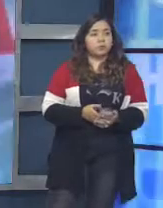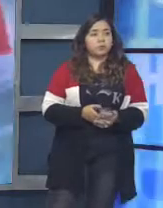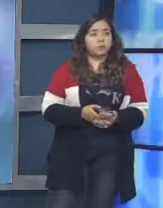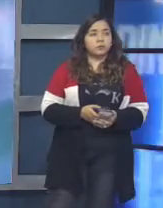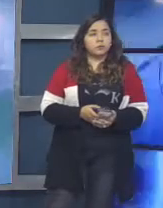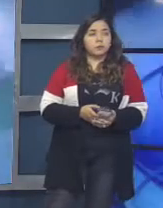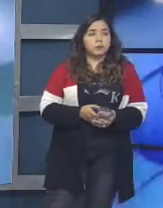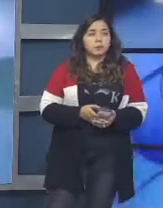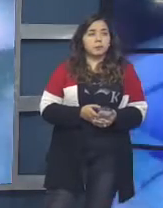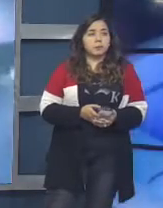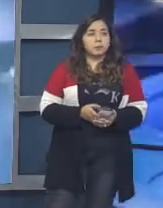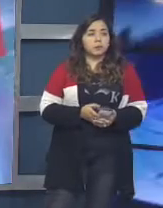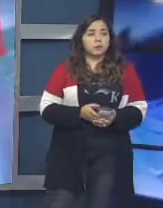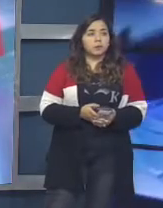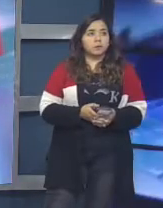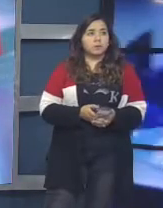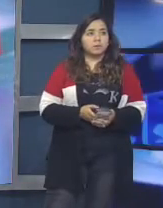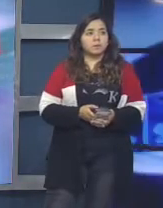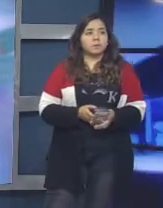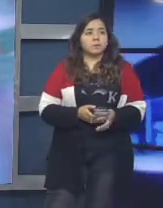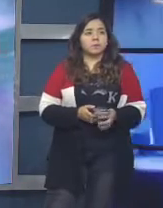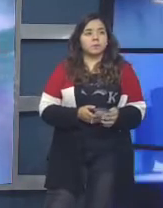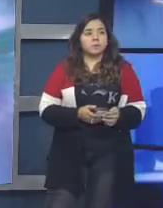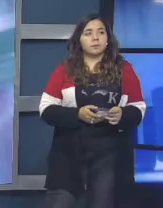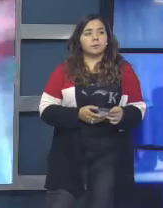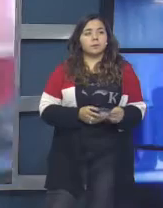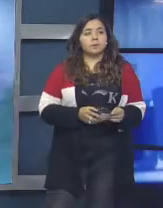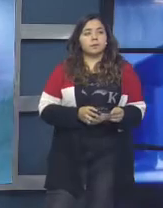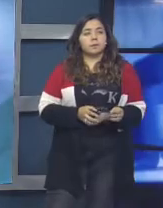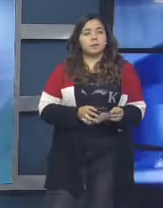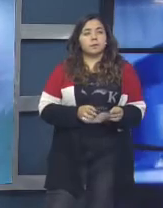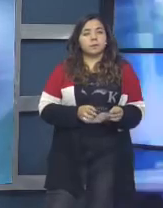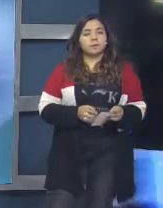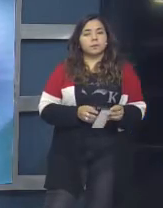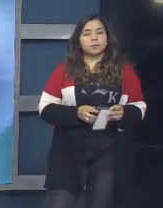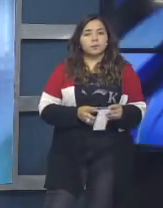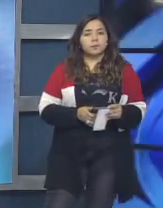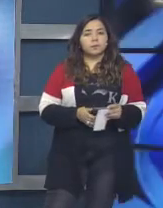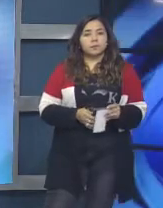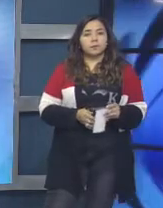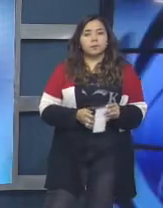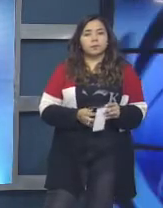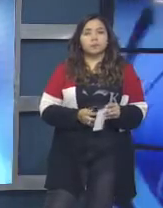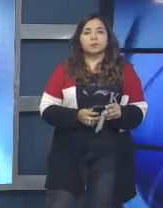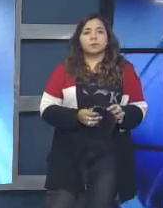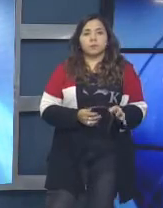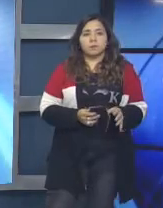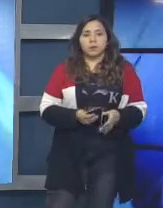todas estas charlas porque se plantearon absolutamente todos los temas que necesitaba el sector.